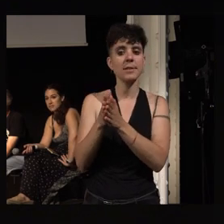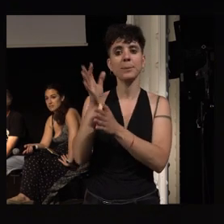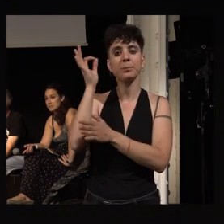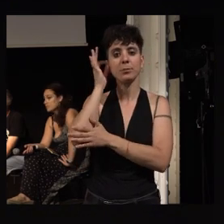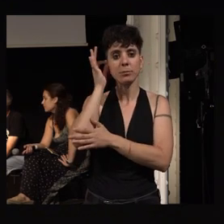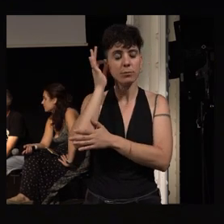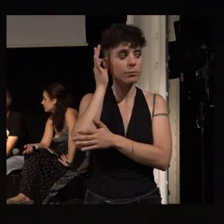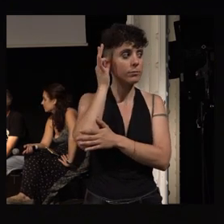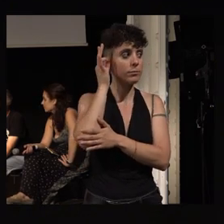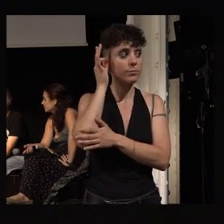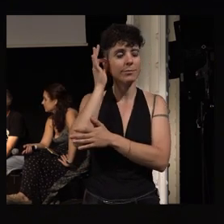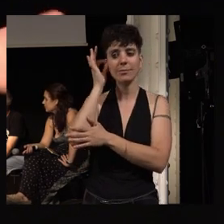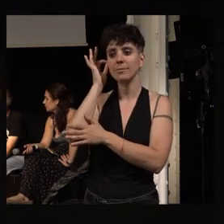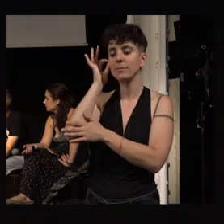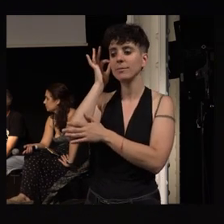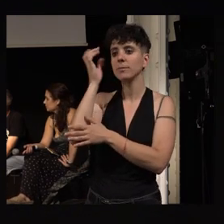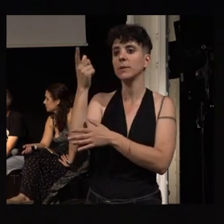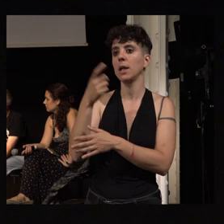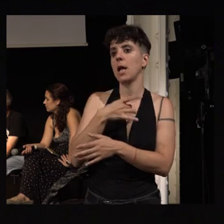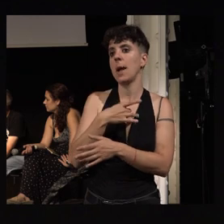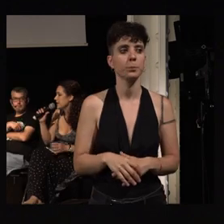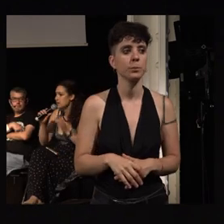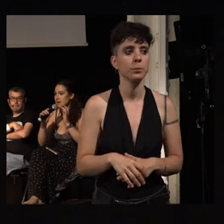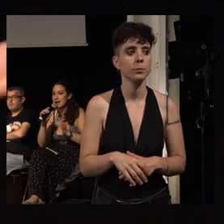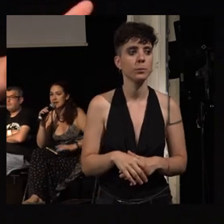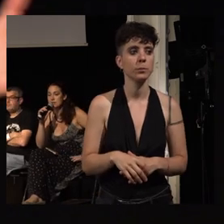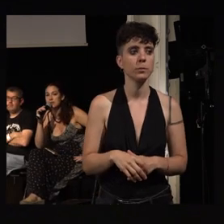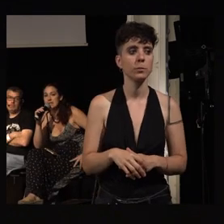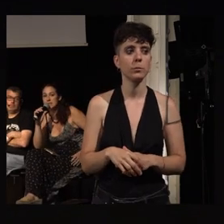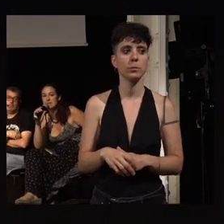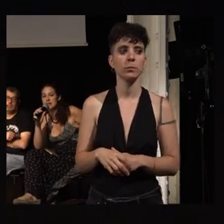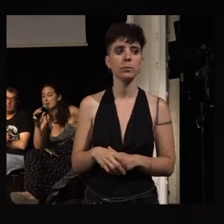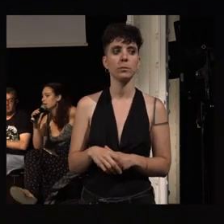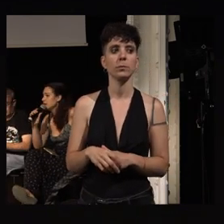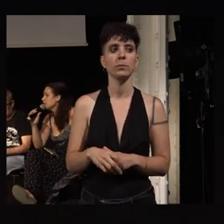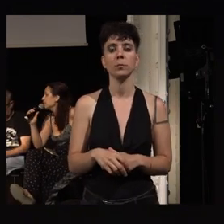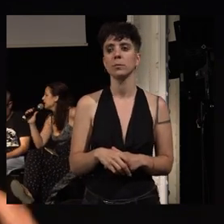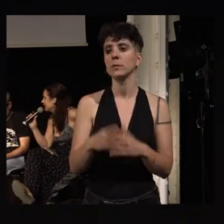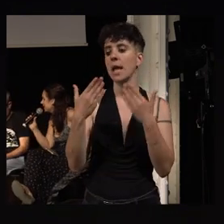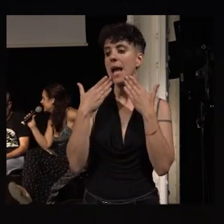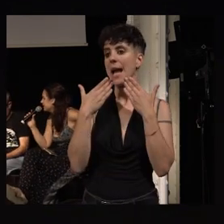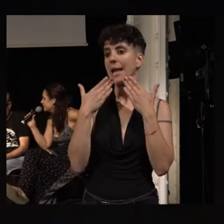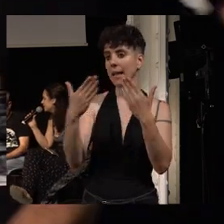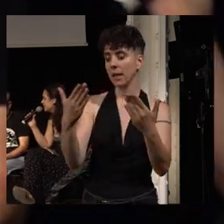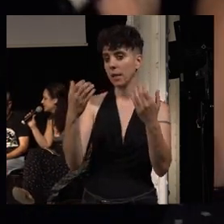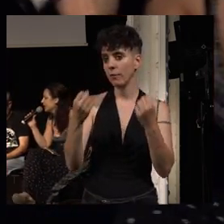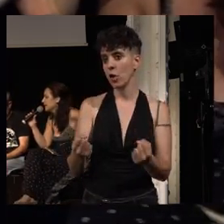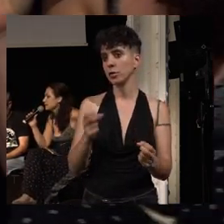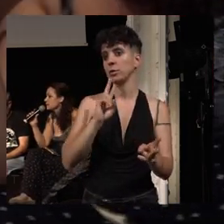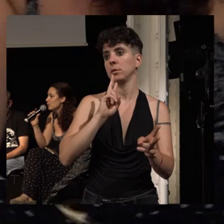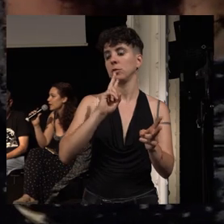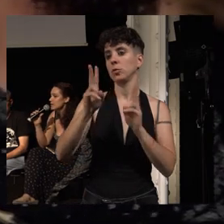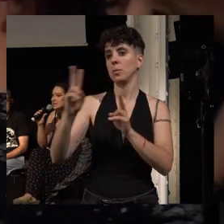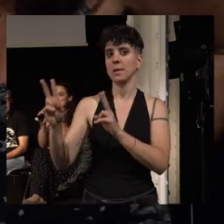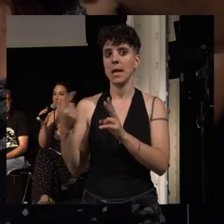efectivamente, o sea, nosotras ya intentamos que no, las blancas cuanto menos mejor. I agrair moltíssim el comentari als ponents i